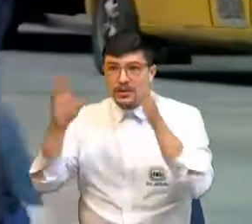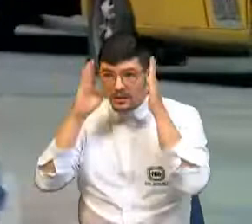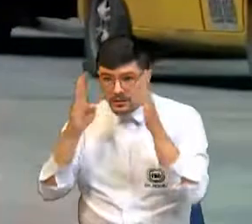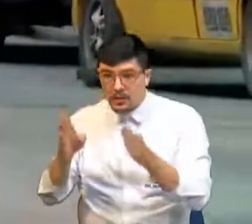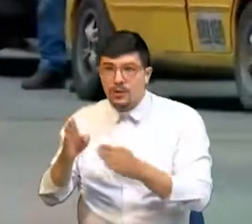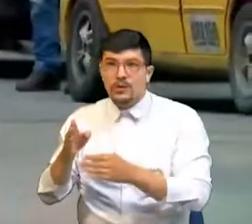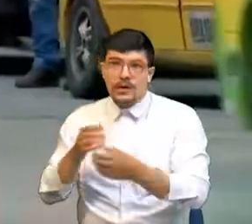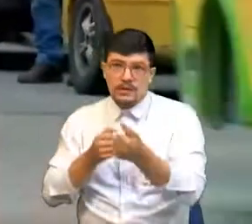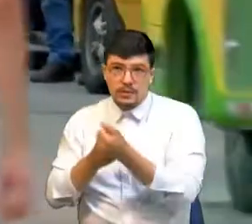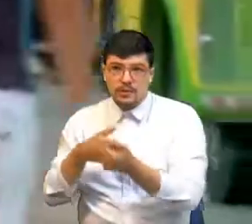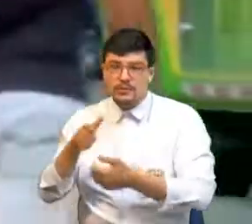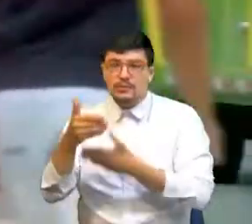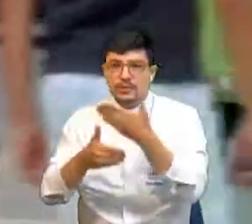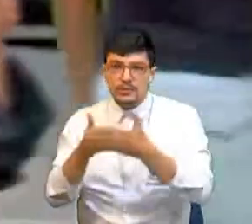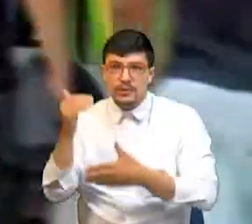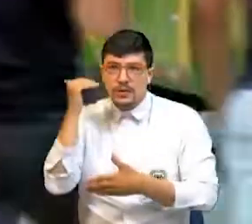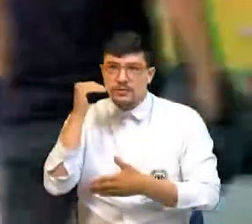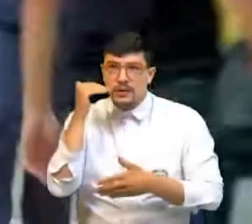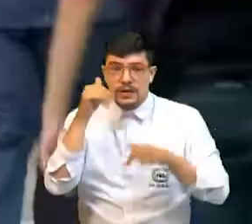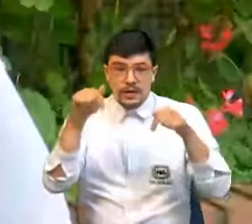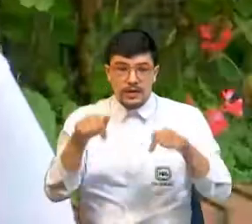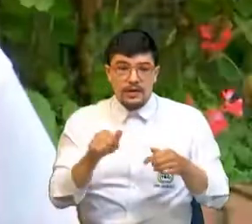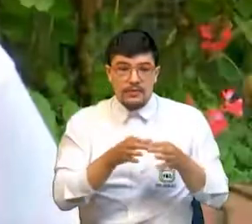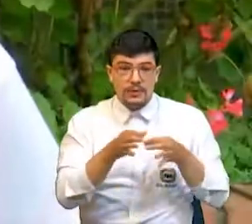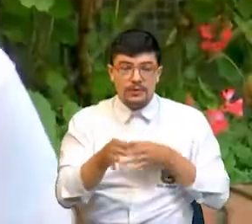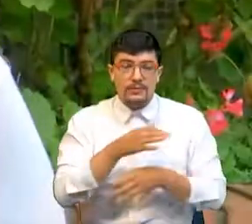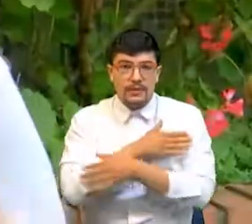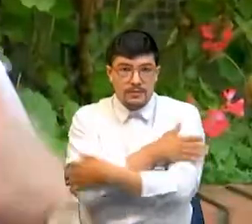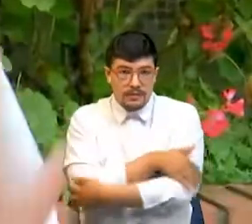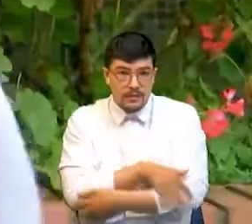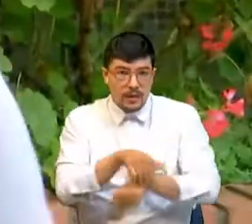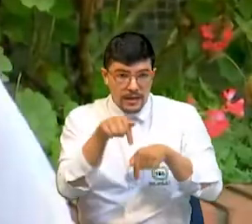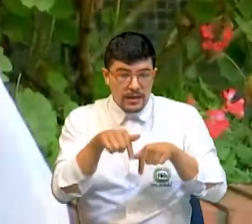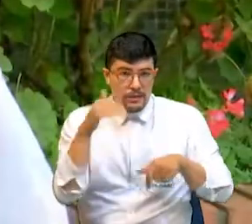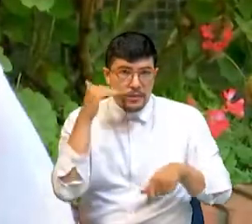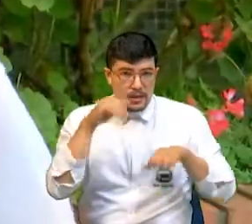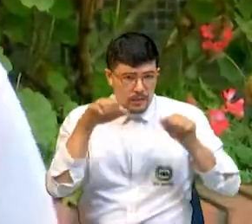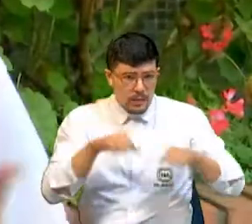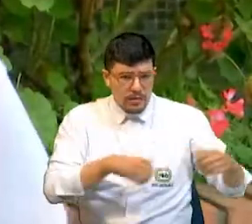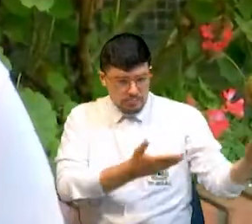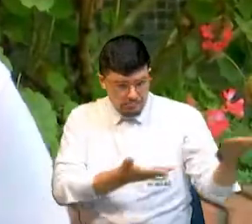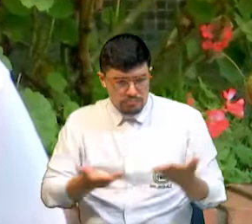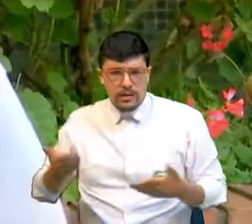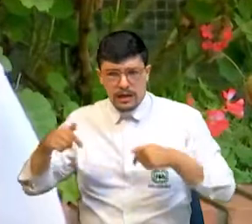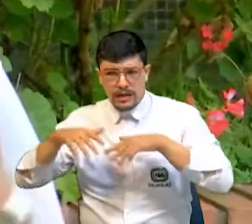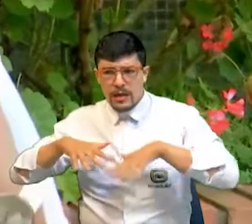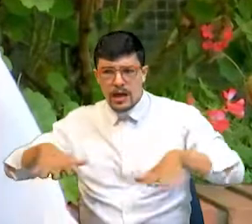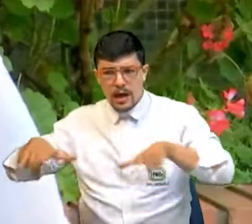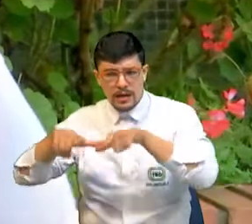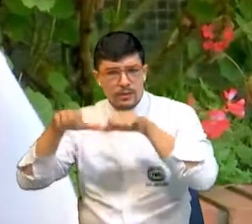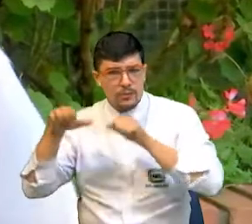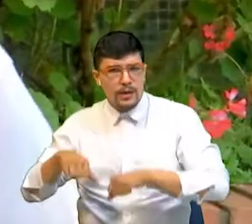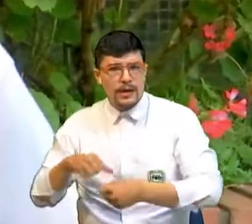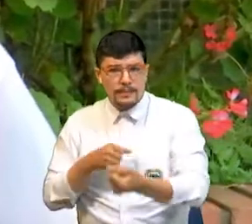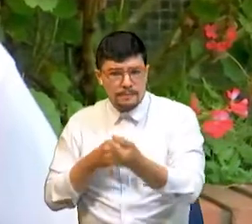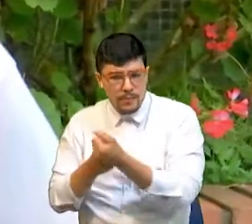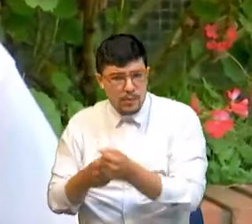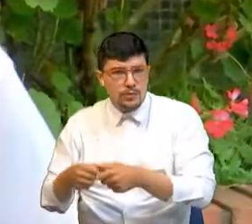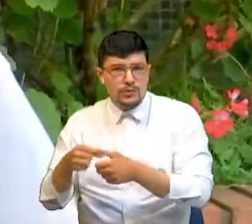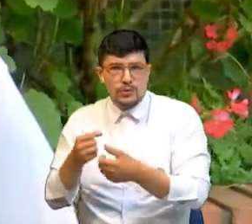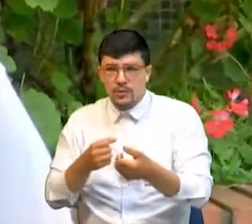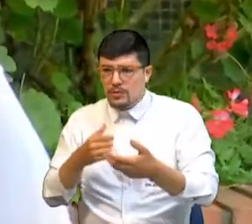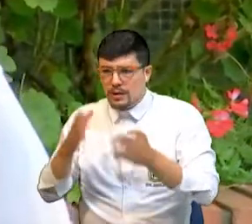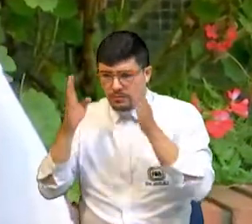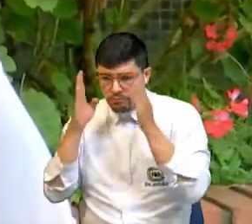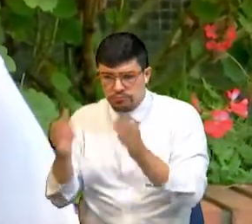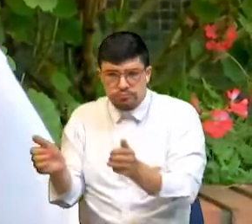a las mujeres. Las mujeres en Pamplona deben saber que tienen un espacio, que nosotras estamos abiertas a sus denuncias para acompañarlas, apoyarlas, que no